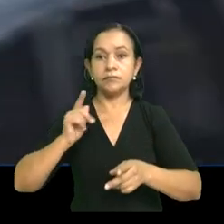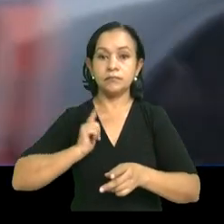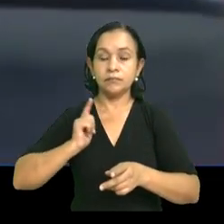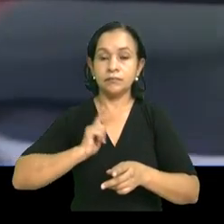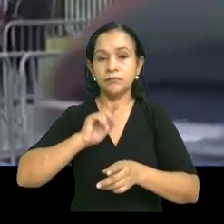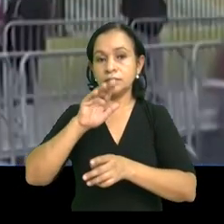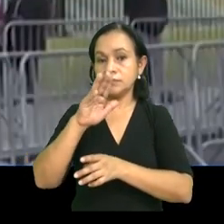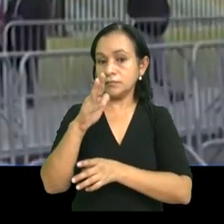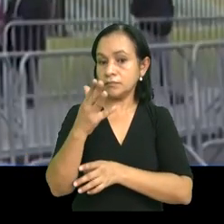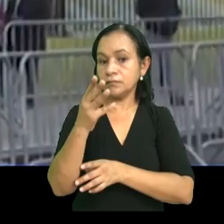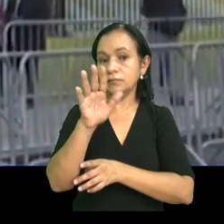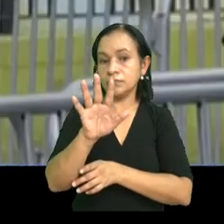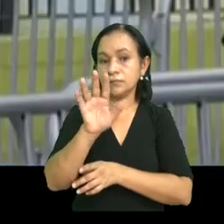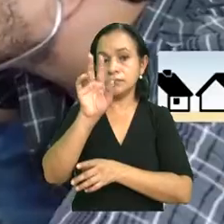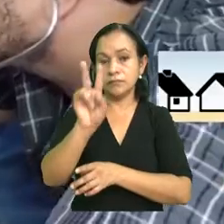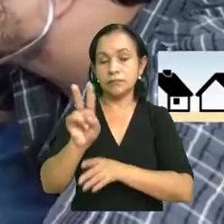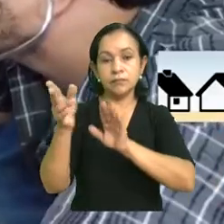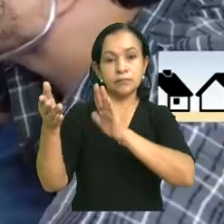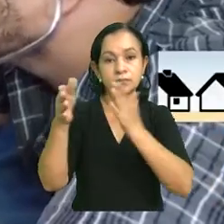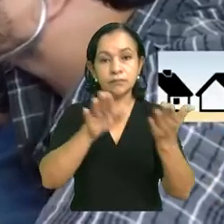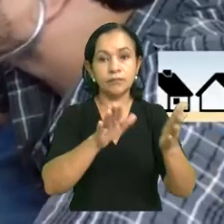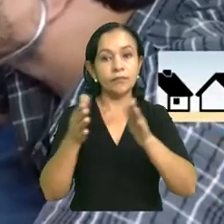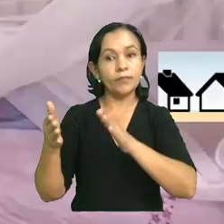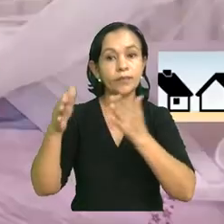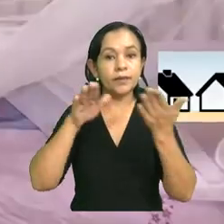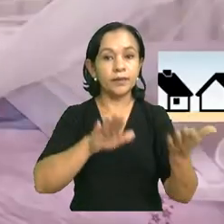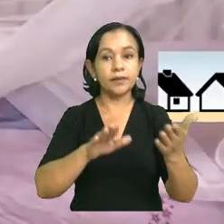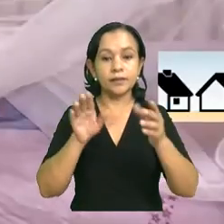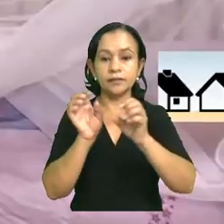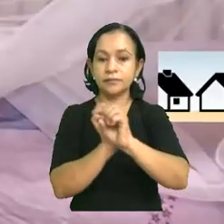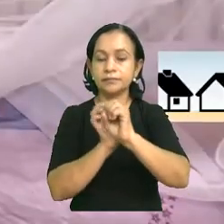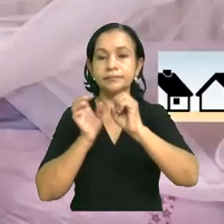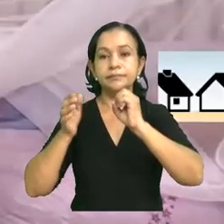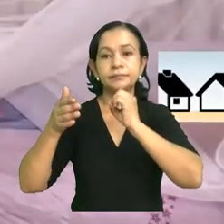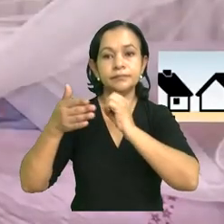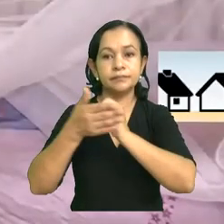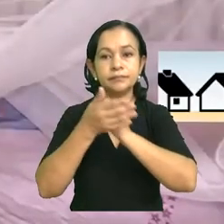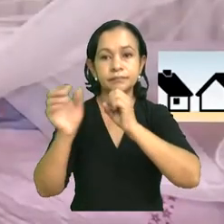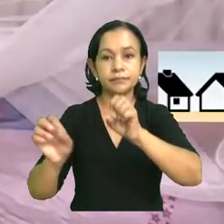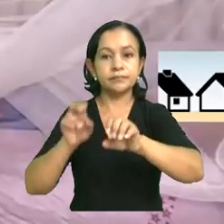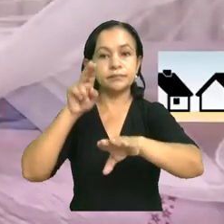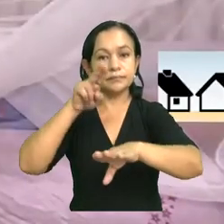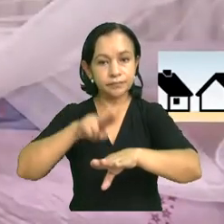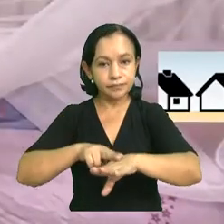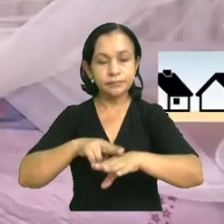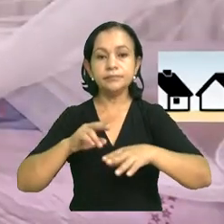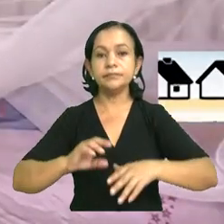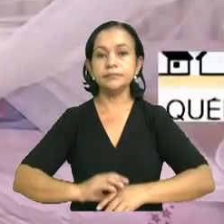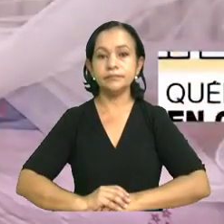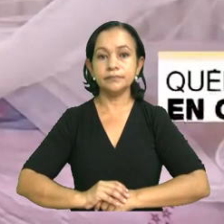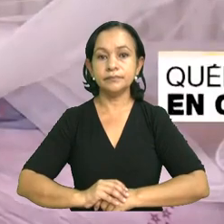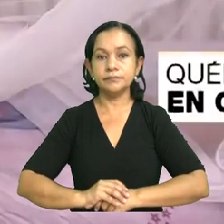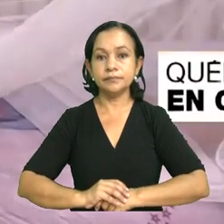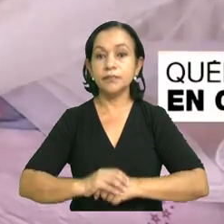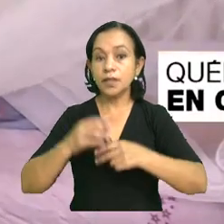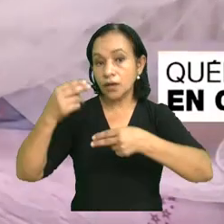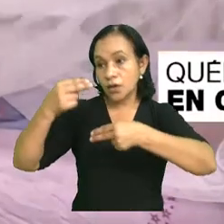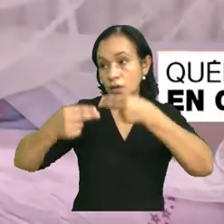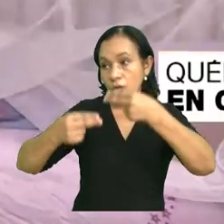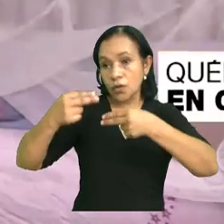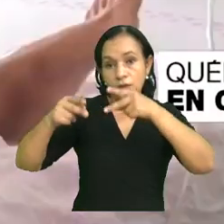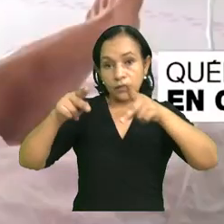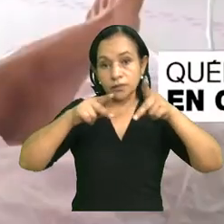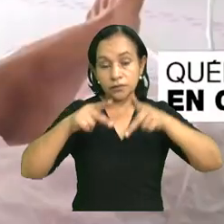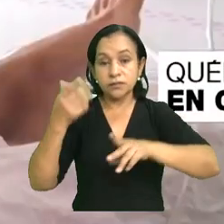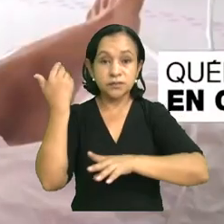unos 952 fallecidos probables por COVID a nivel nacional. El número de contagiados en